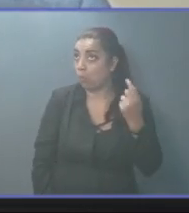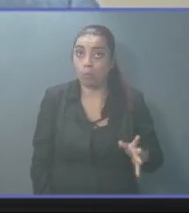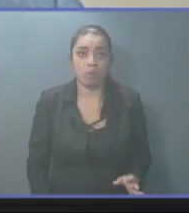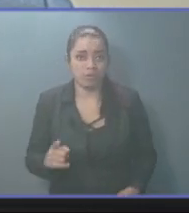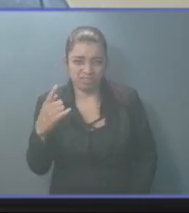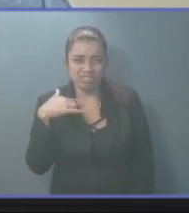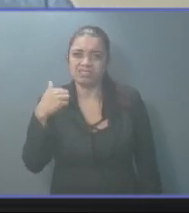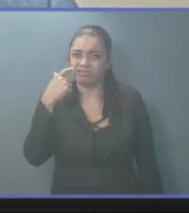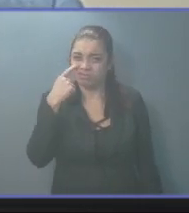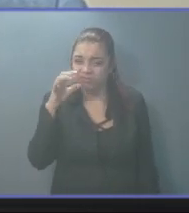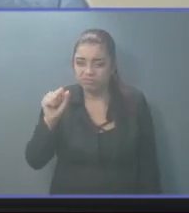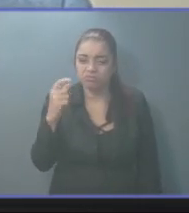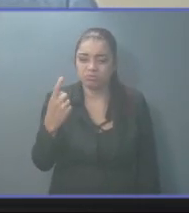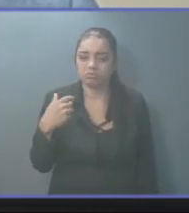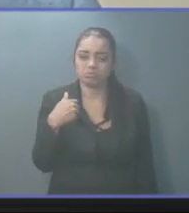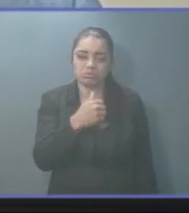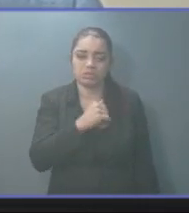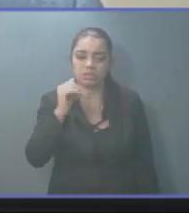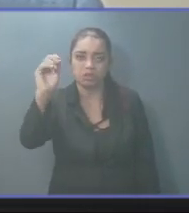suya